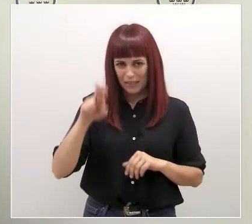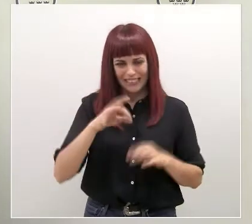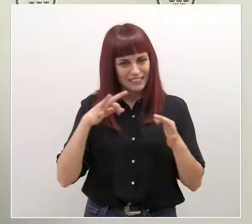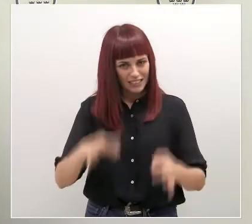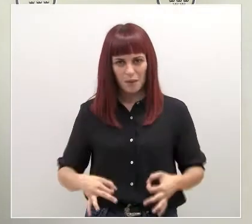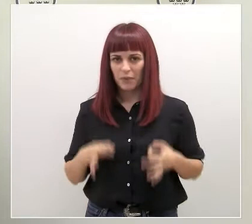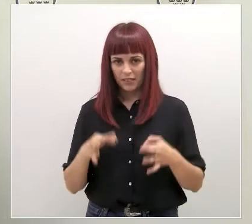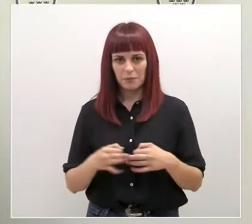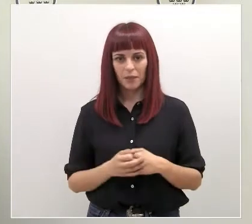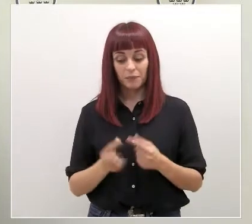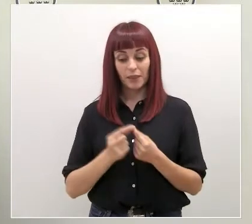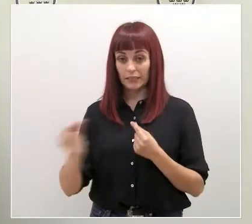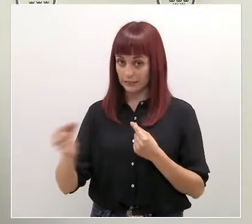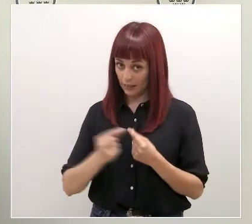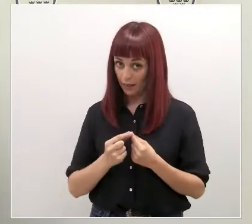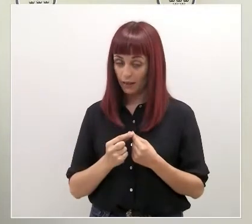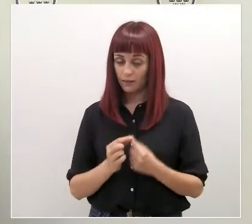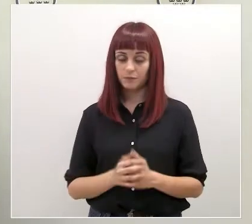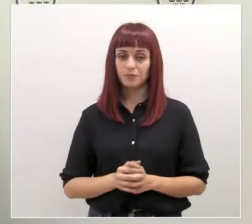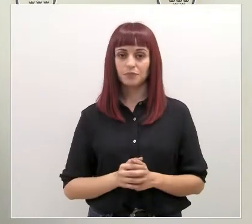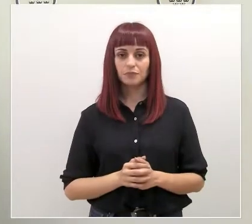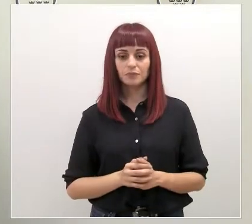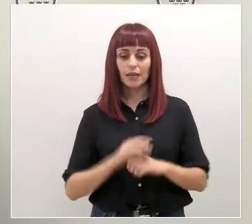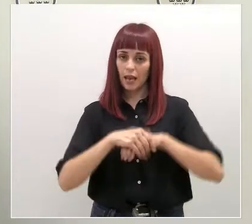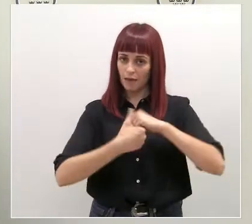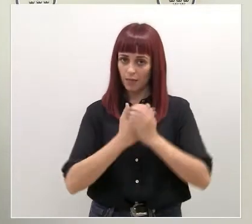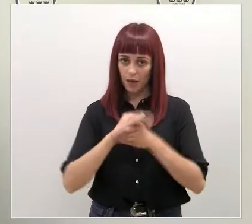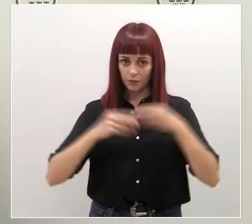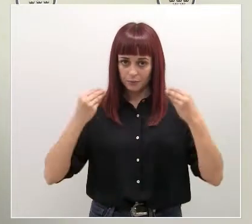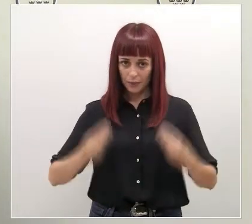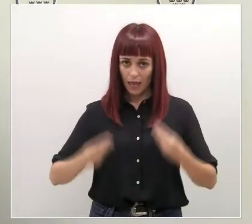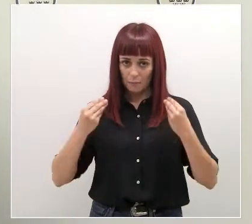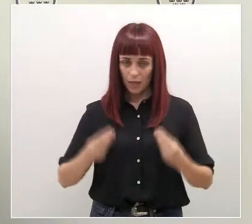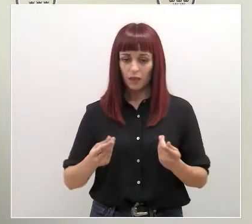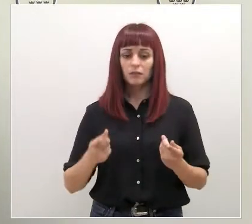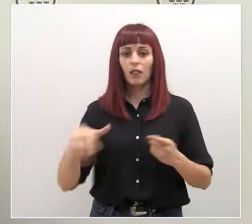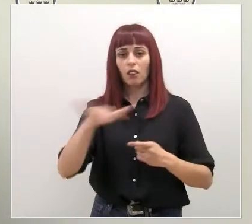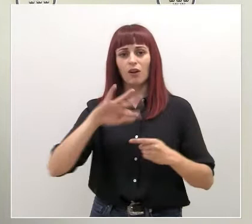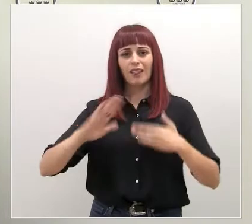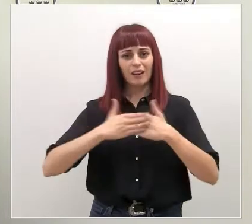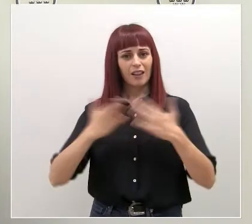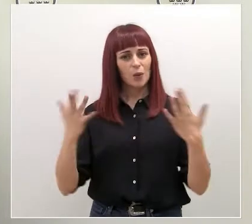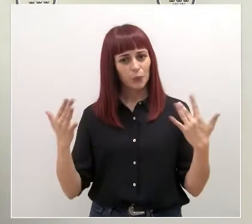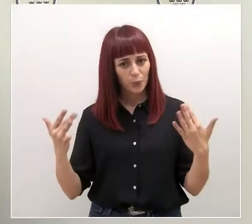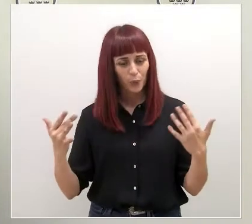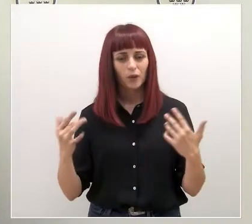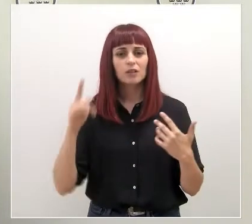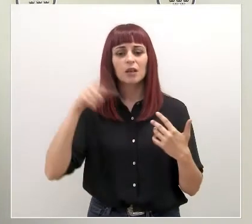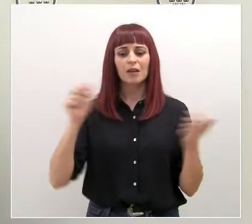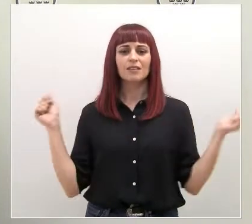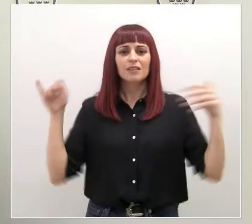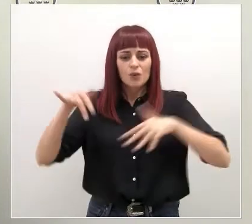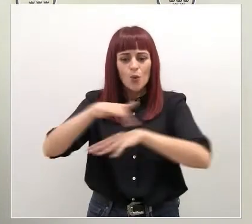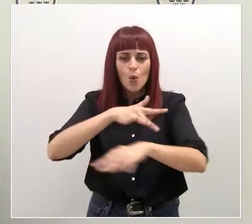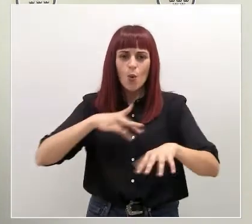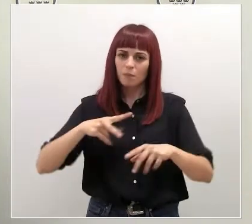comentar. Mantener la distancia de seguridad, el lavado de manos, por supuesto, ventilar los espacios y evitar las